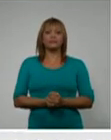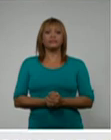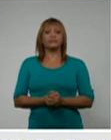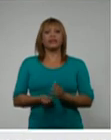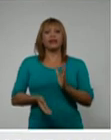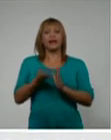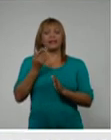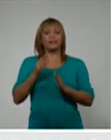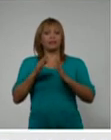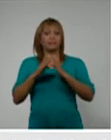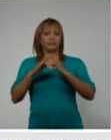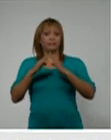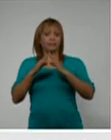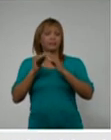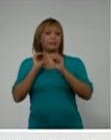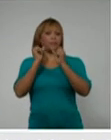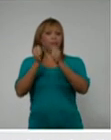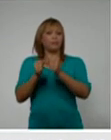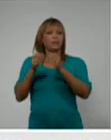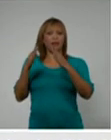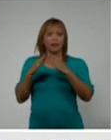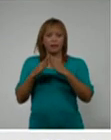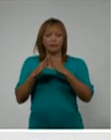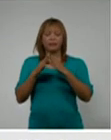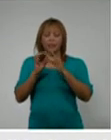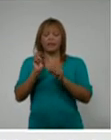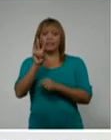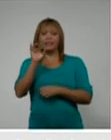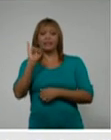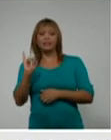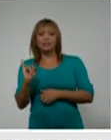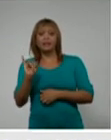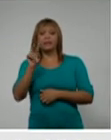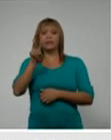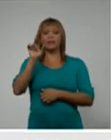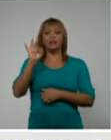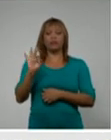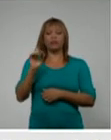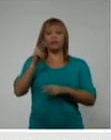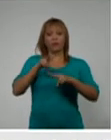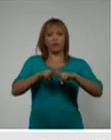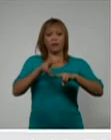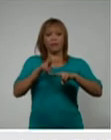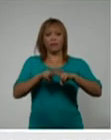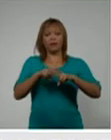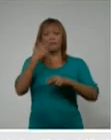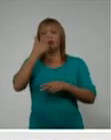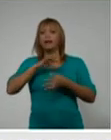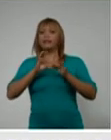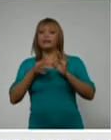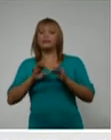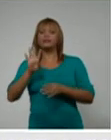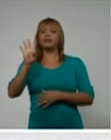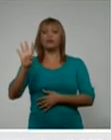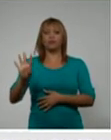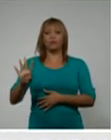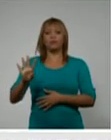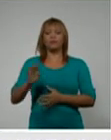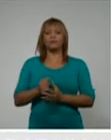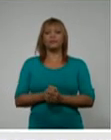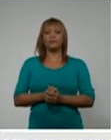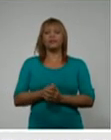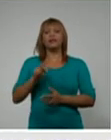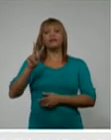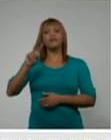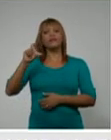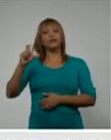clínicas. Estas 36, 28 son de La Habana, de Artemisa son 4, de Villa